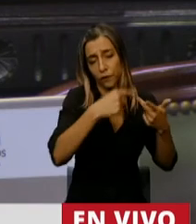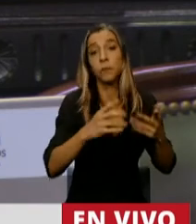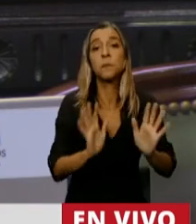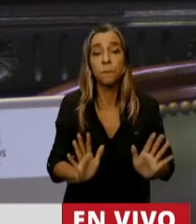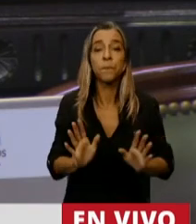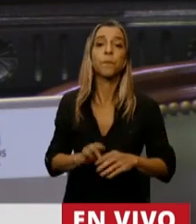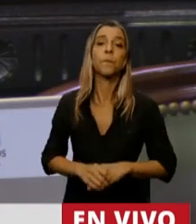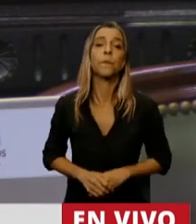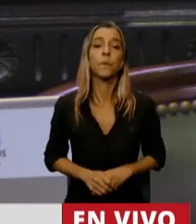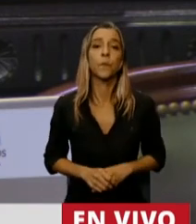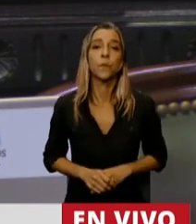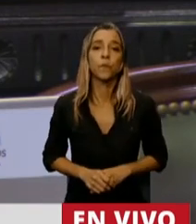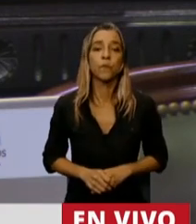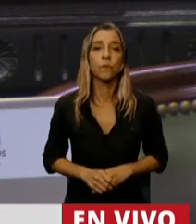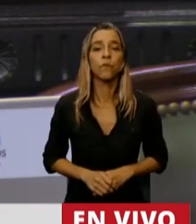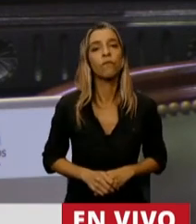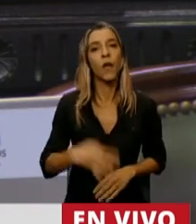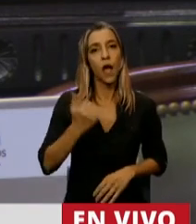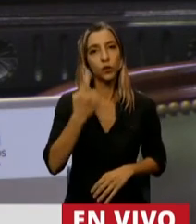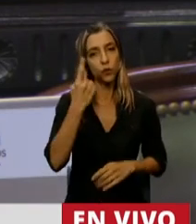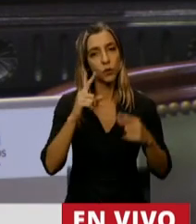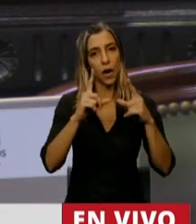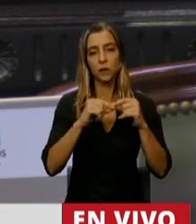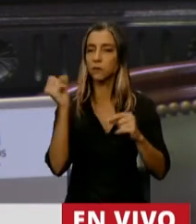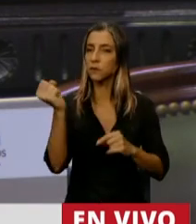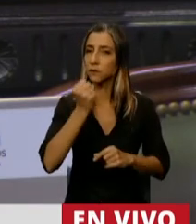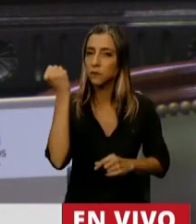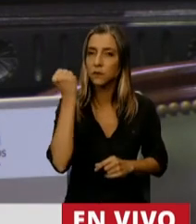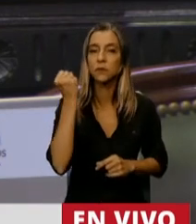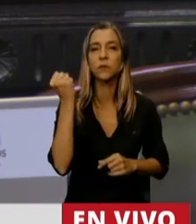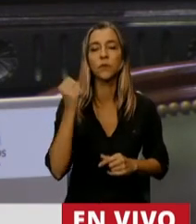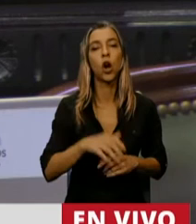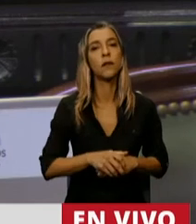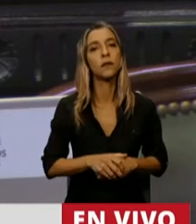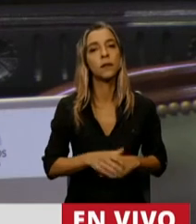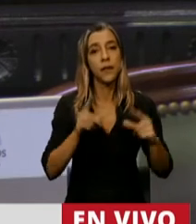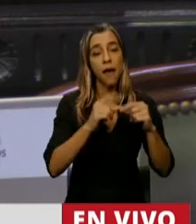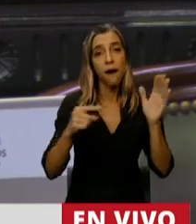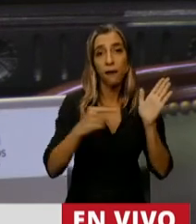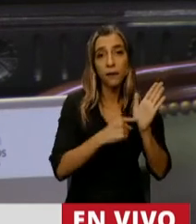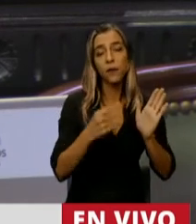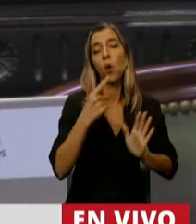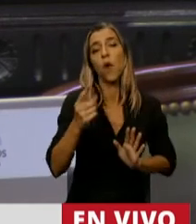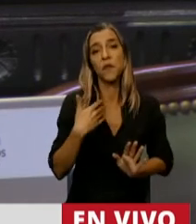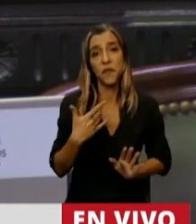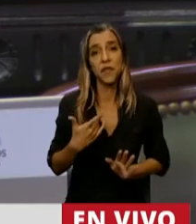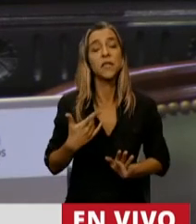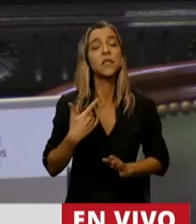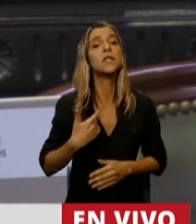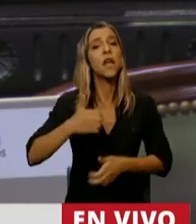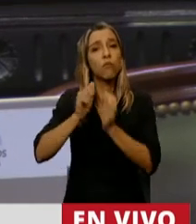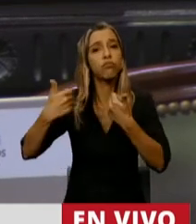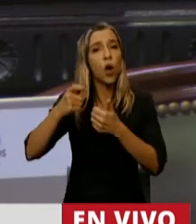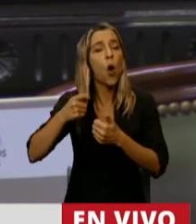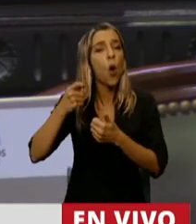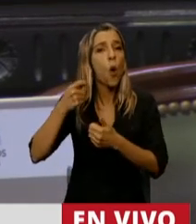Y asimismo, hay un artículo muy importante que reconoce que una vez que la Corte Suprema de Justicia de la Nación